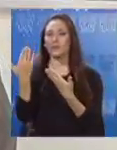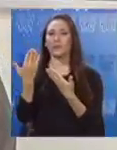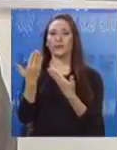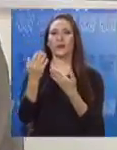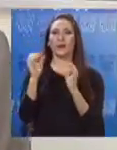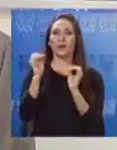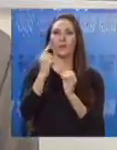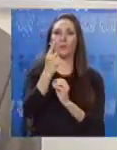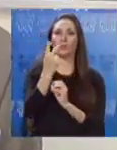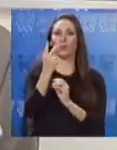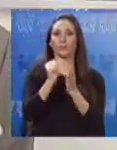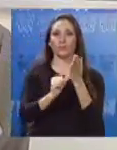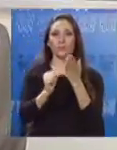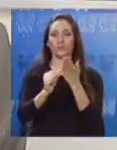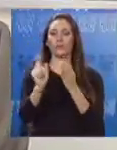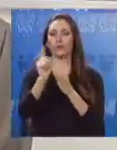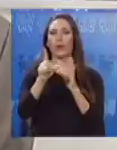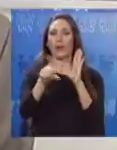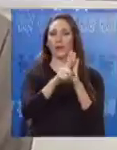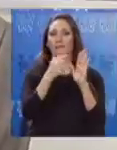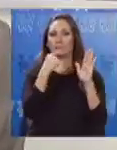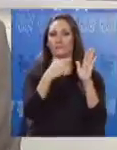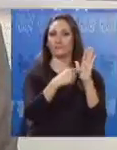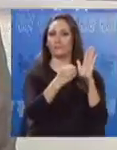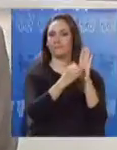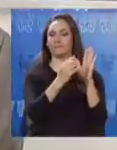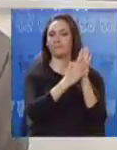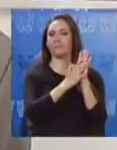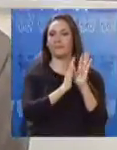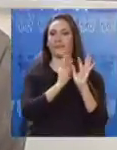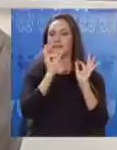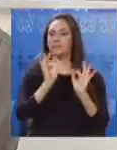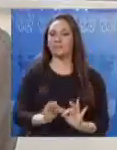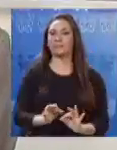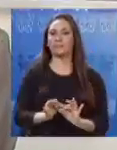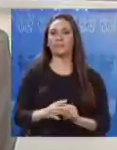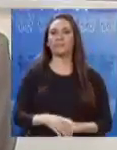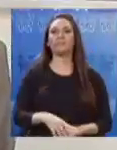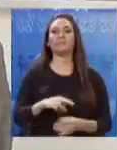o de otro ministro, sino que están en la ley. Y eso es lo más importante, porque se